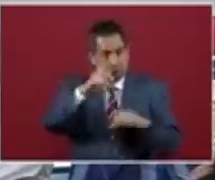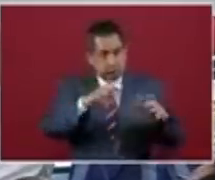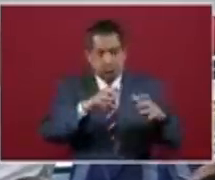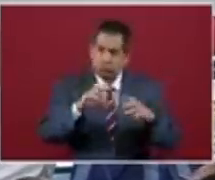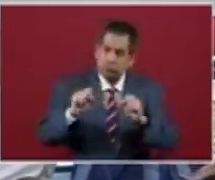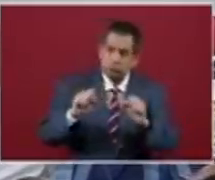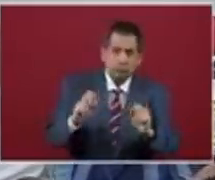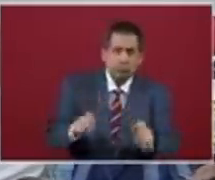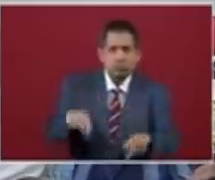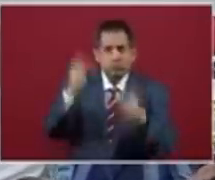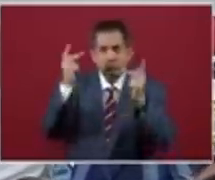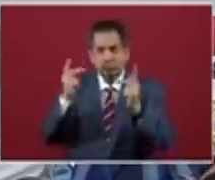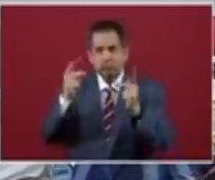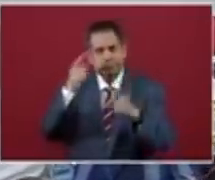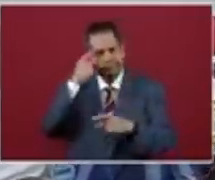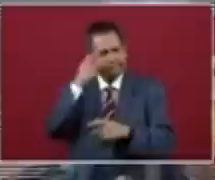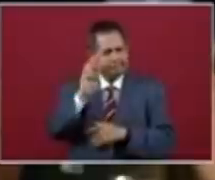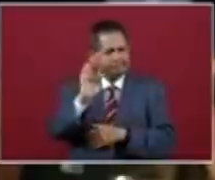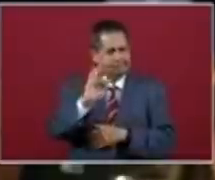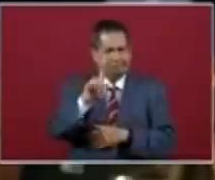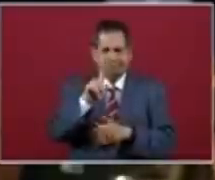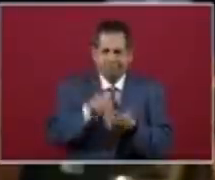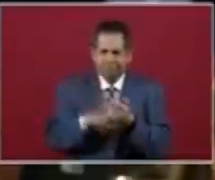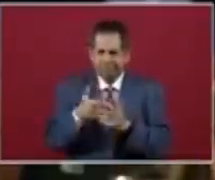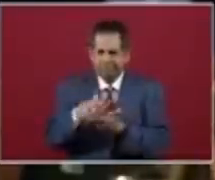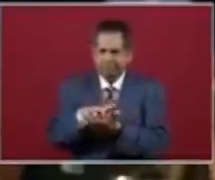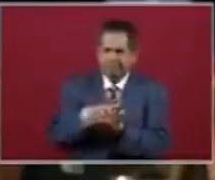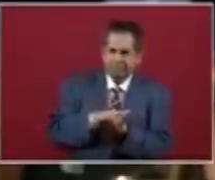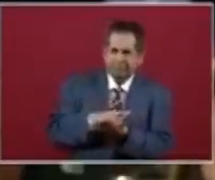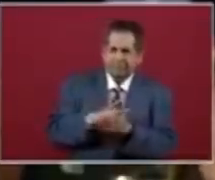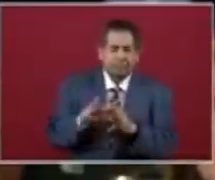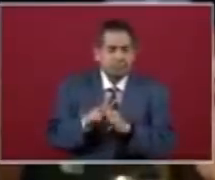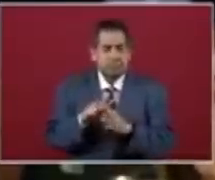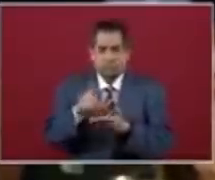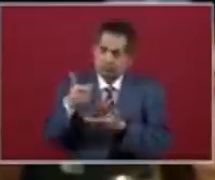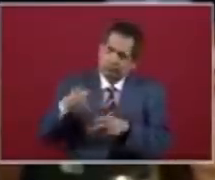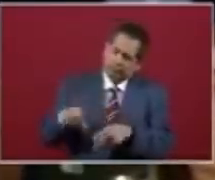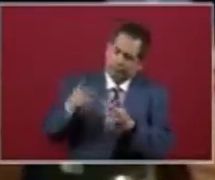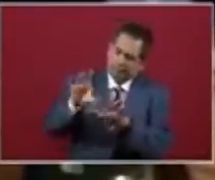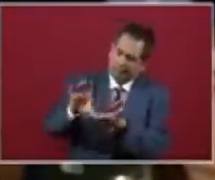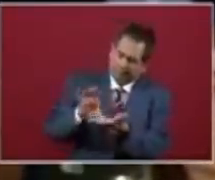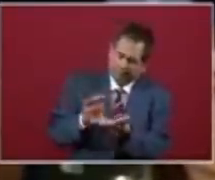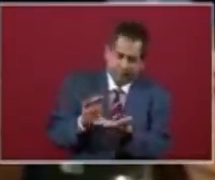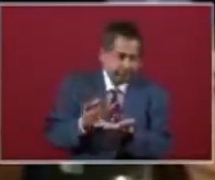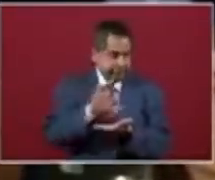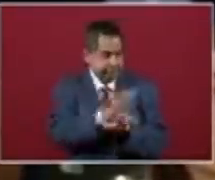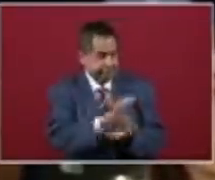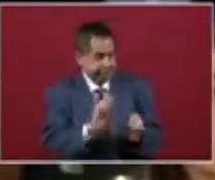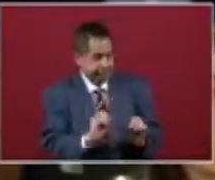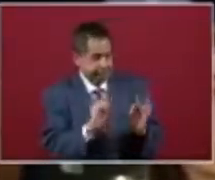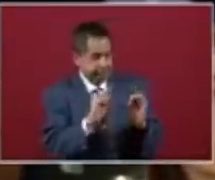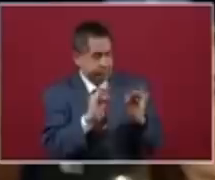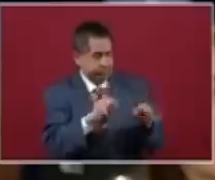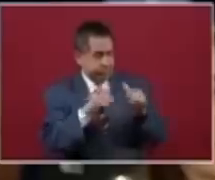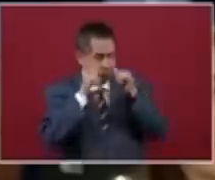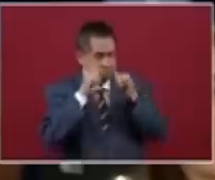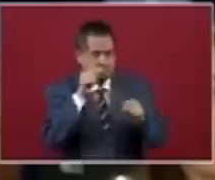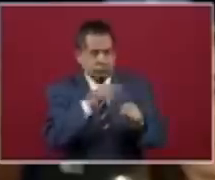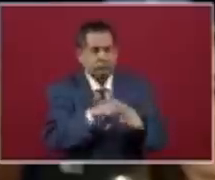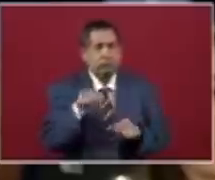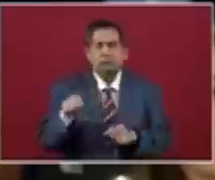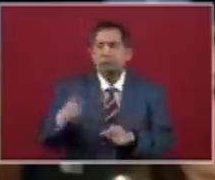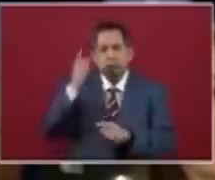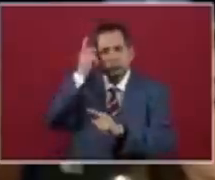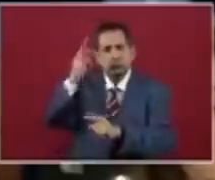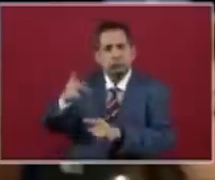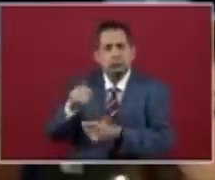venda como parte de la austeridad republicana, que se invierta en los consulados, o se van a mantener estas propiedades?